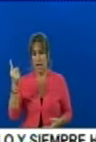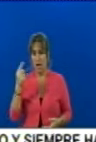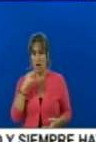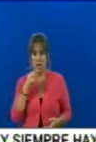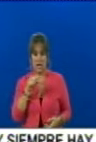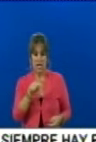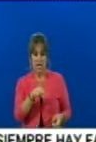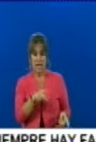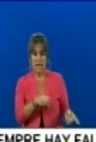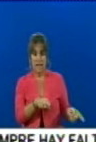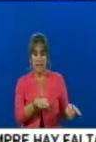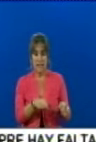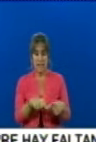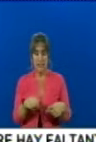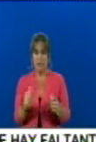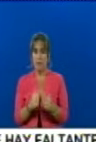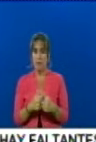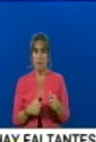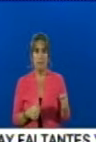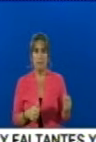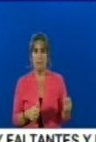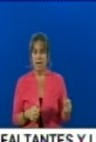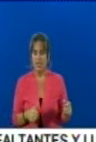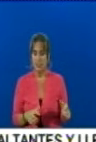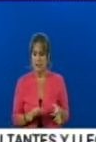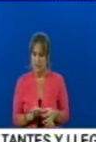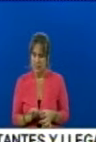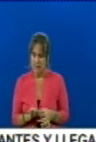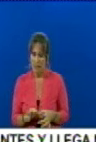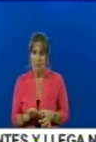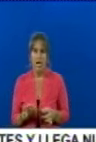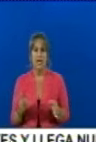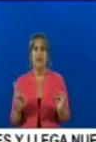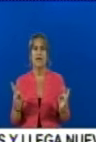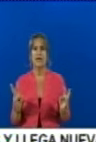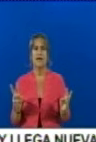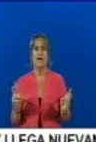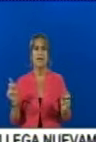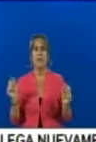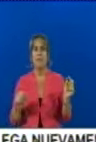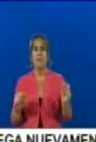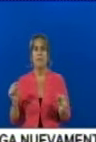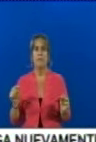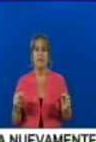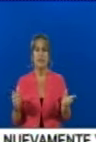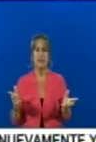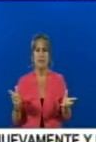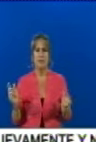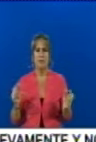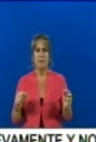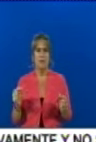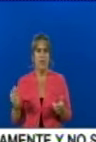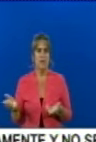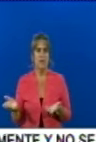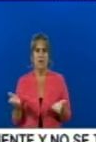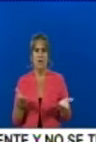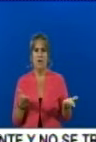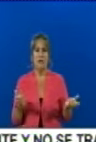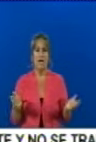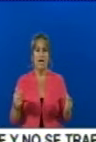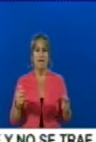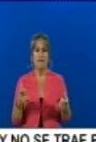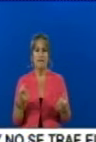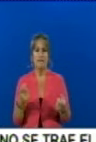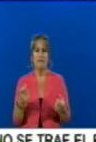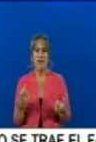esta panadería era altísima la cifra de clientes que estaban ahí